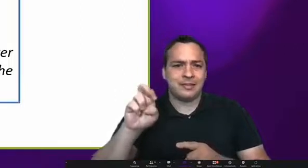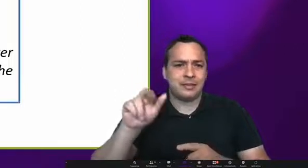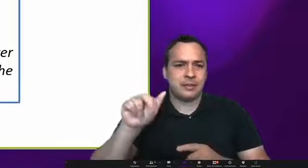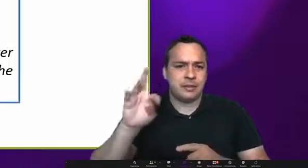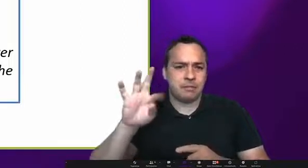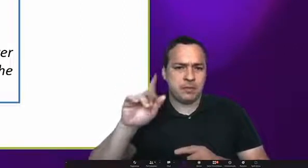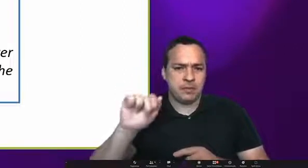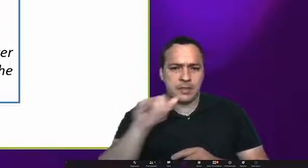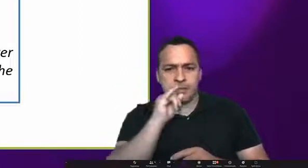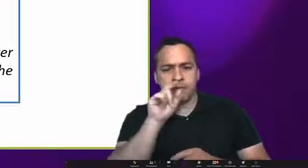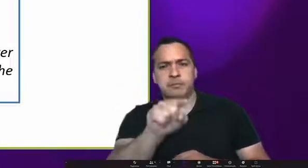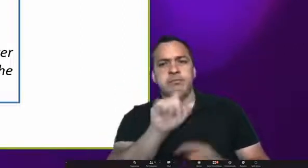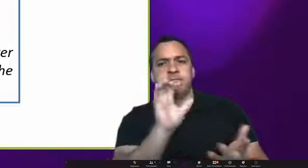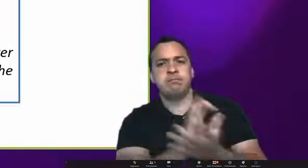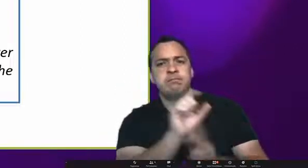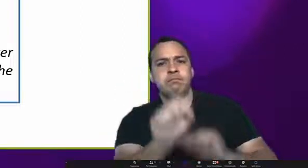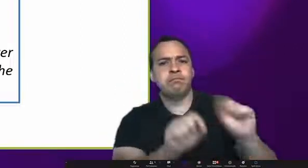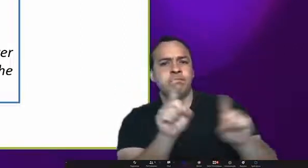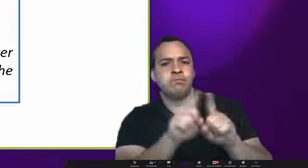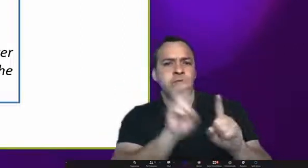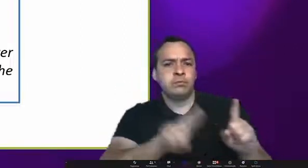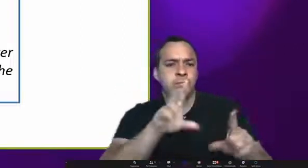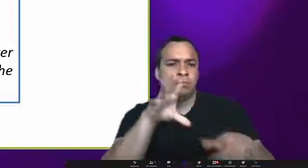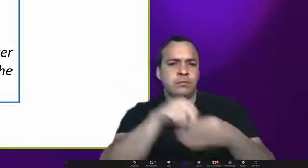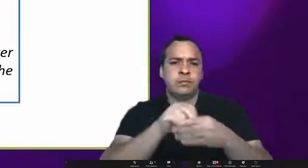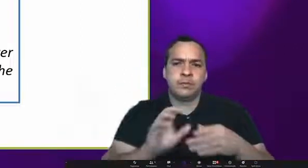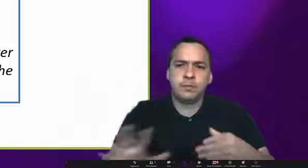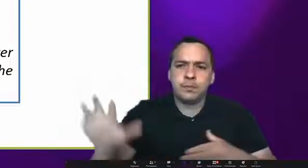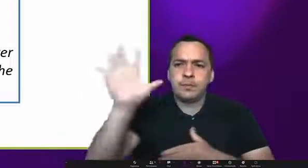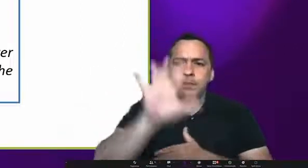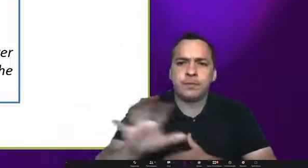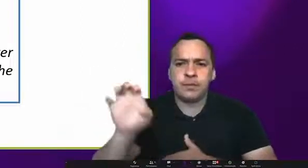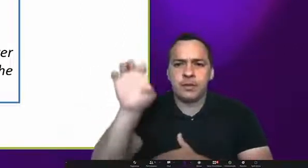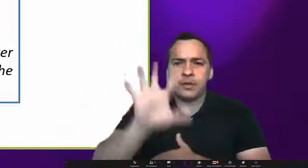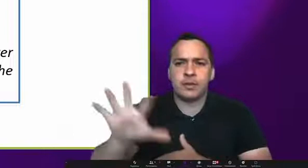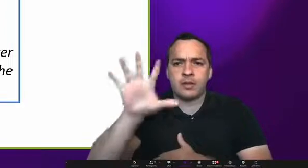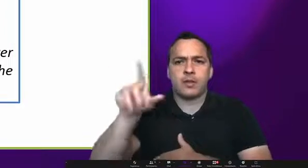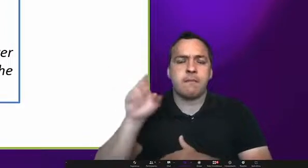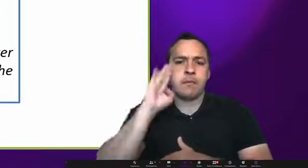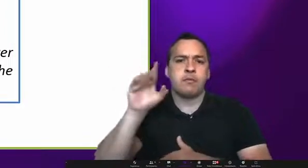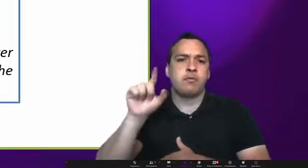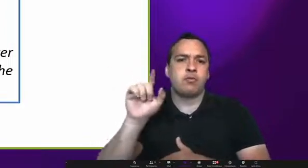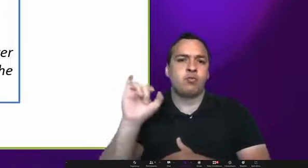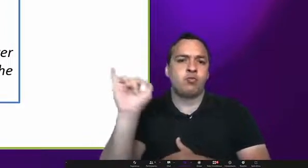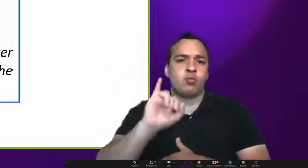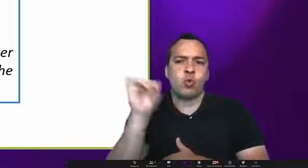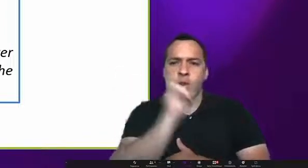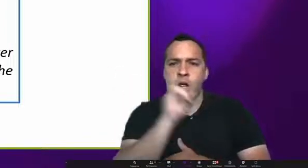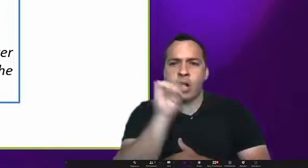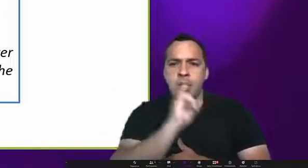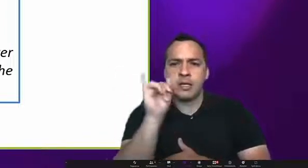ámbito europeo, sobre todo italiano. Existe la posibilidad también de tratamientos locorregionales y de